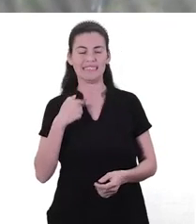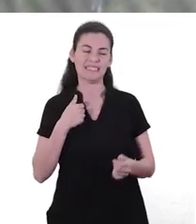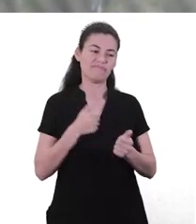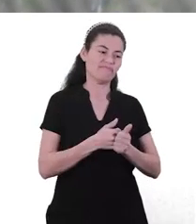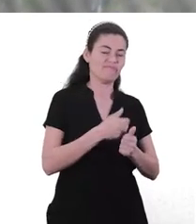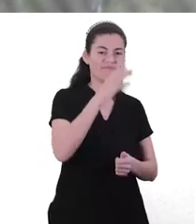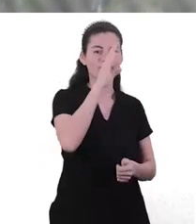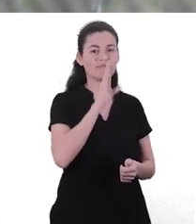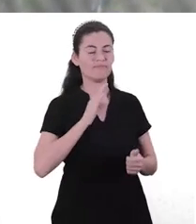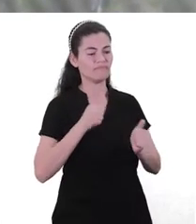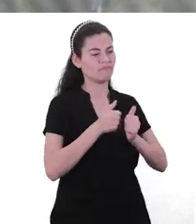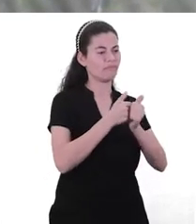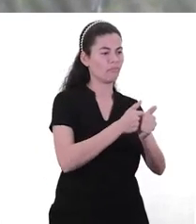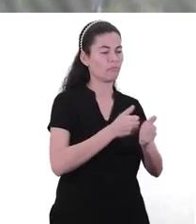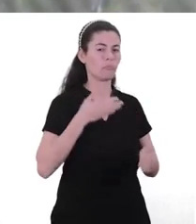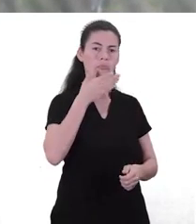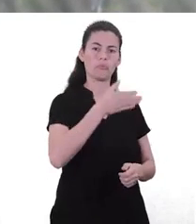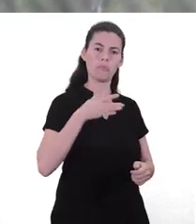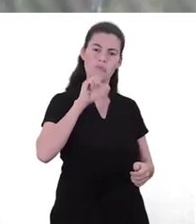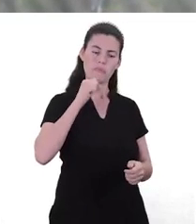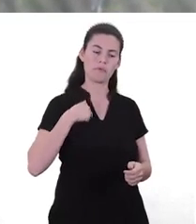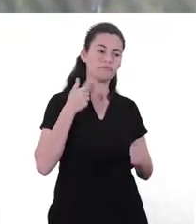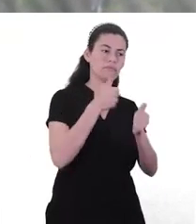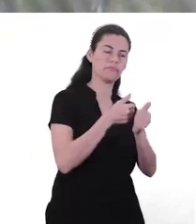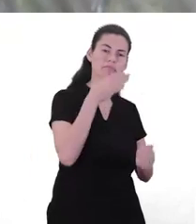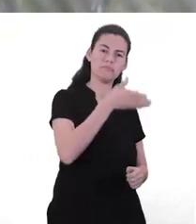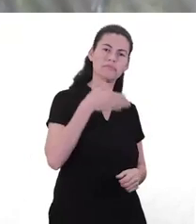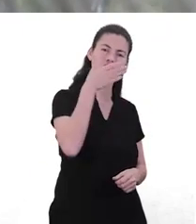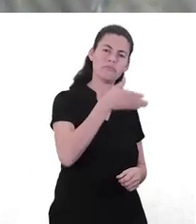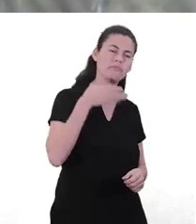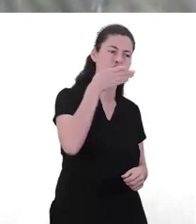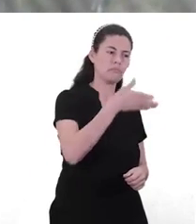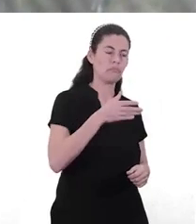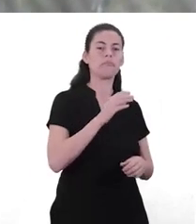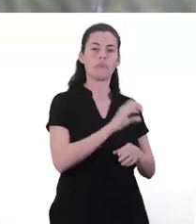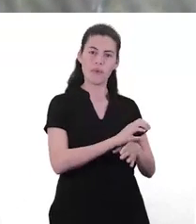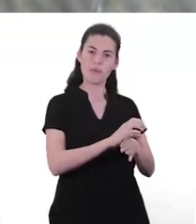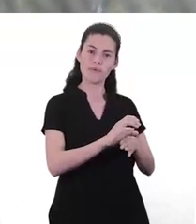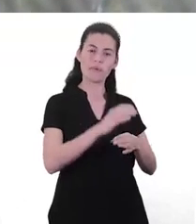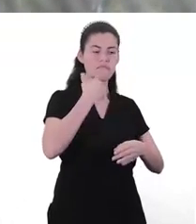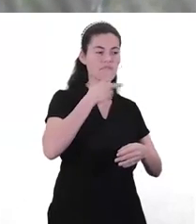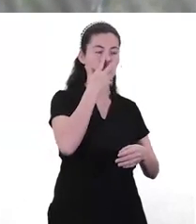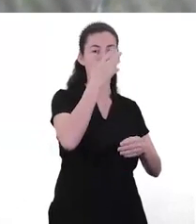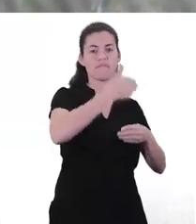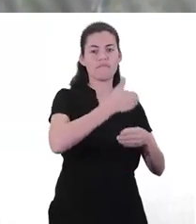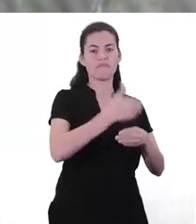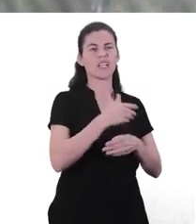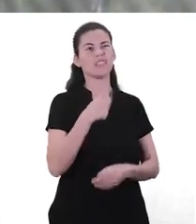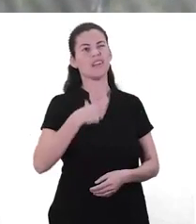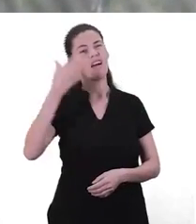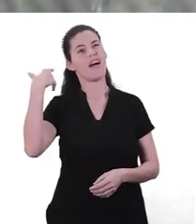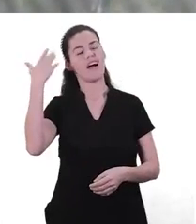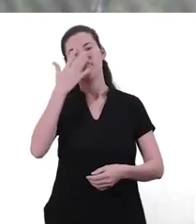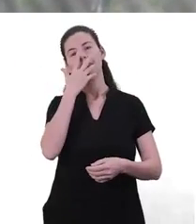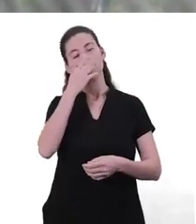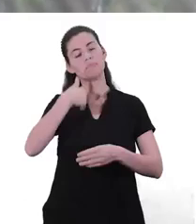idea. Después empiezan a participar, empiezan a escuchar, empiezan a ver. Ya pasó también, hubo casos donde papá después, yo siempre quise hacer